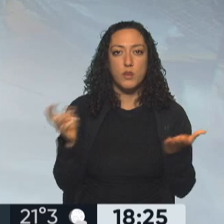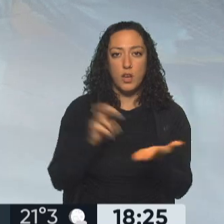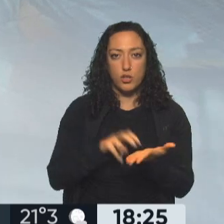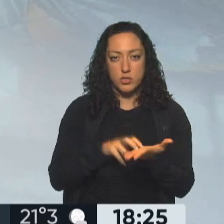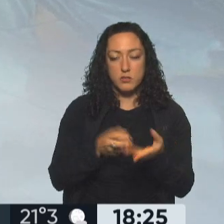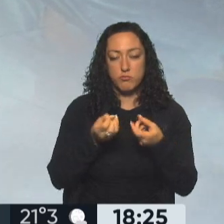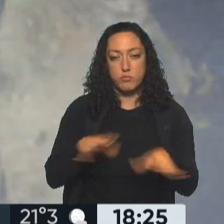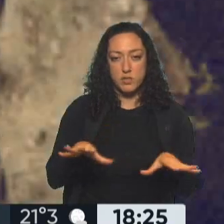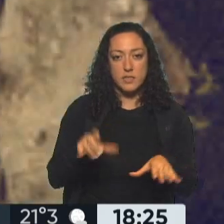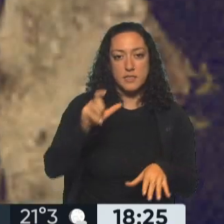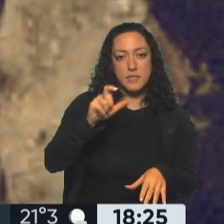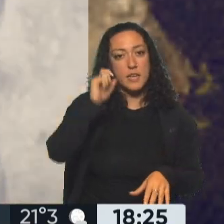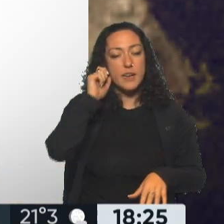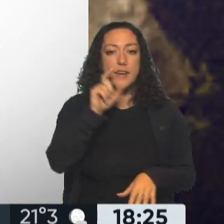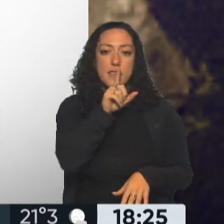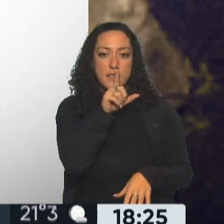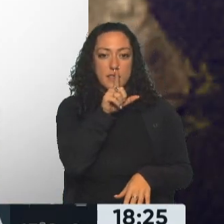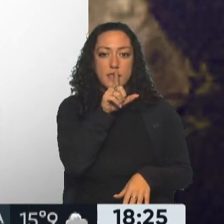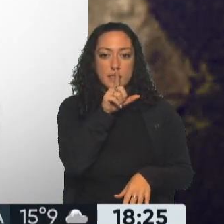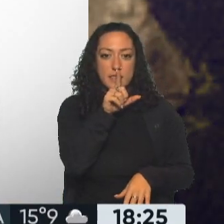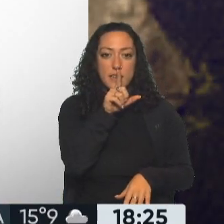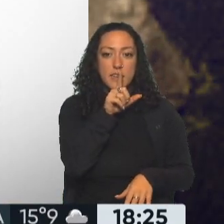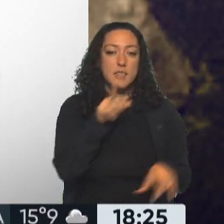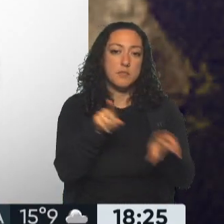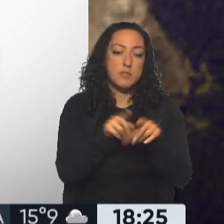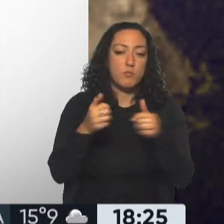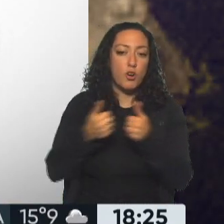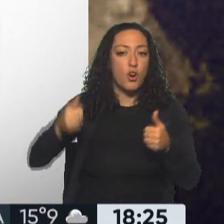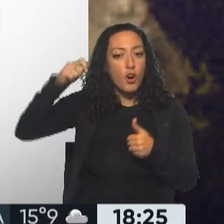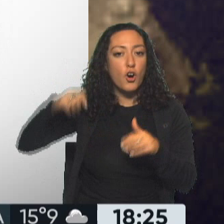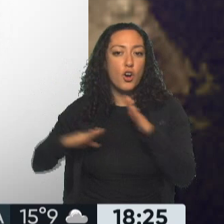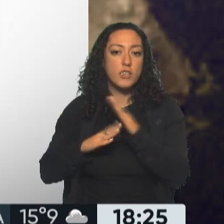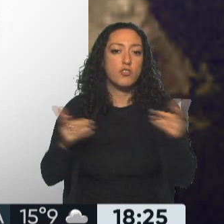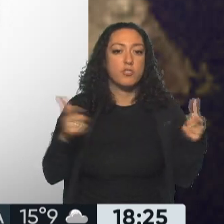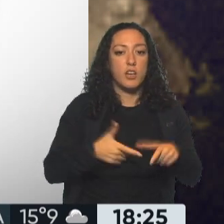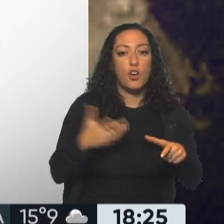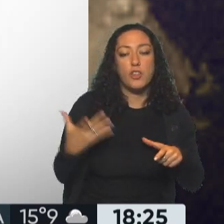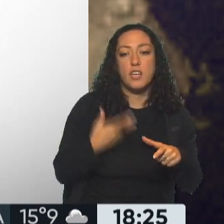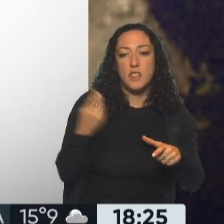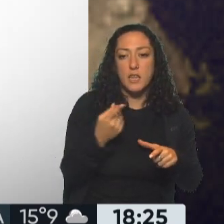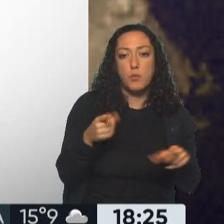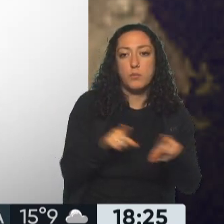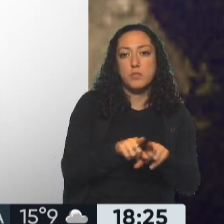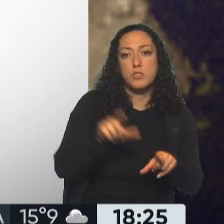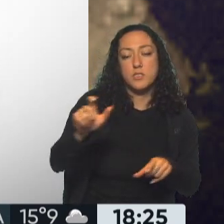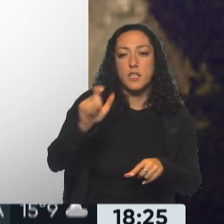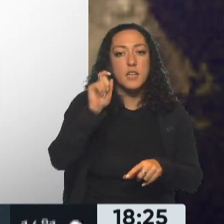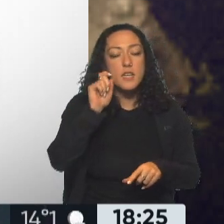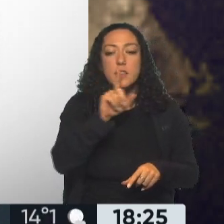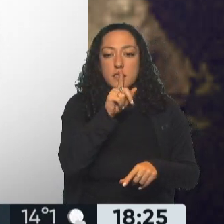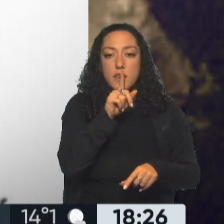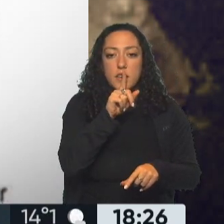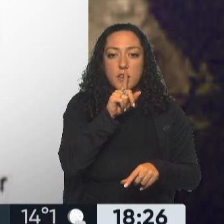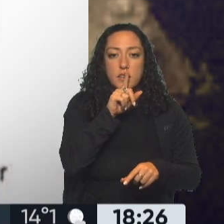La CGT repudia a la Corte. El Consejo Directivo Nacional de la Confederación General del Trabajo expresó